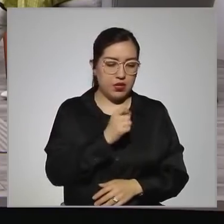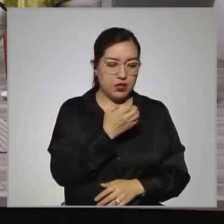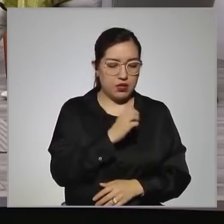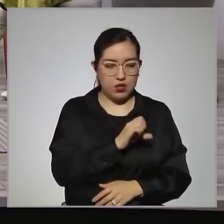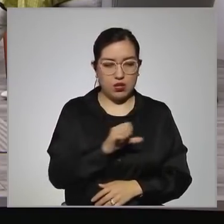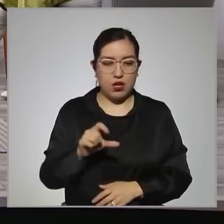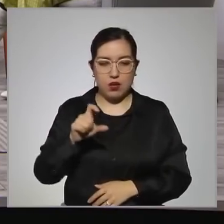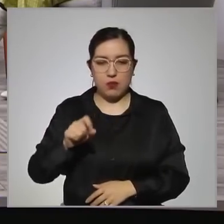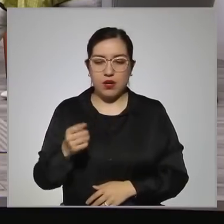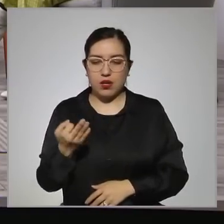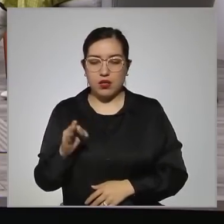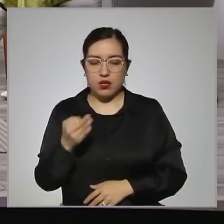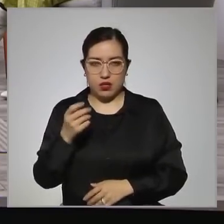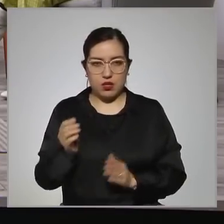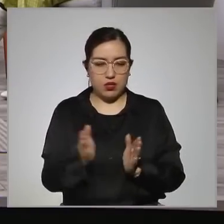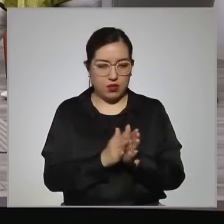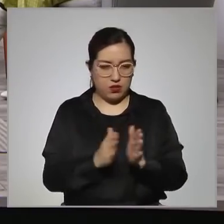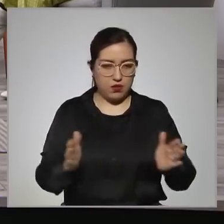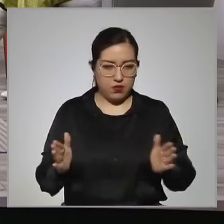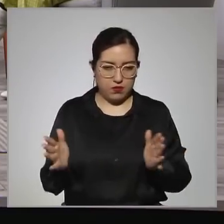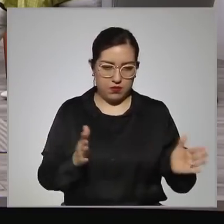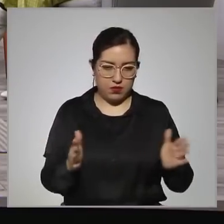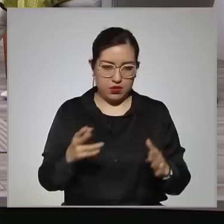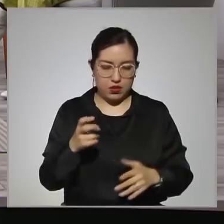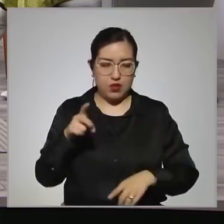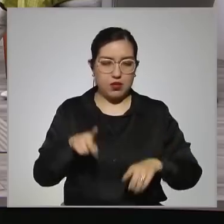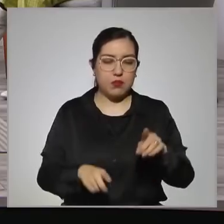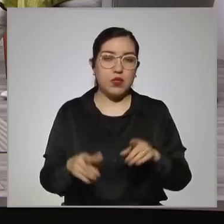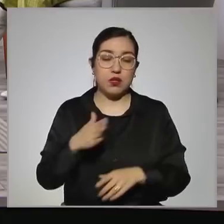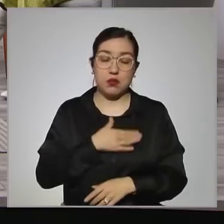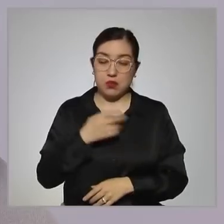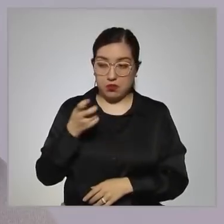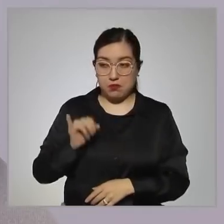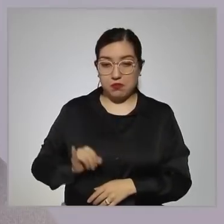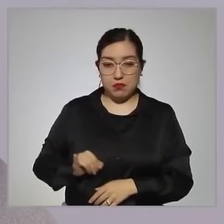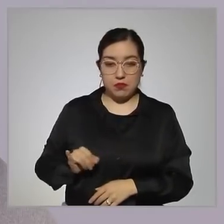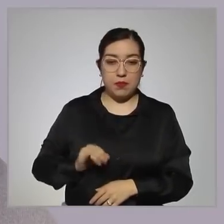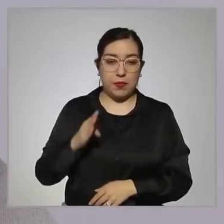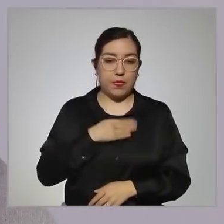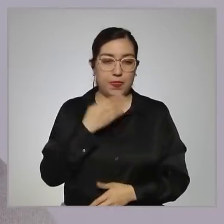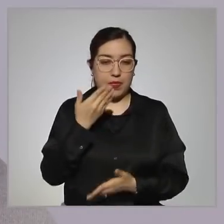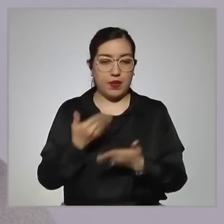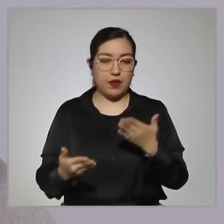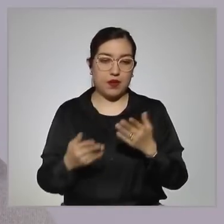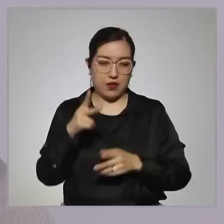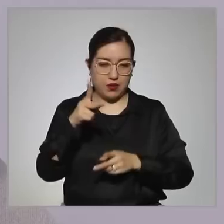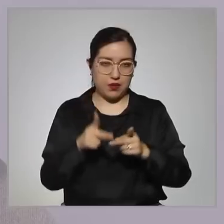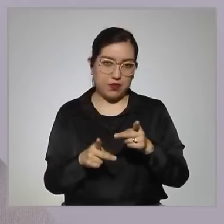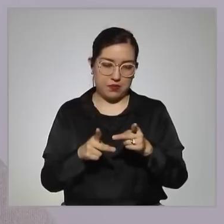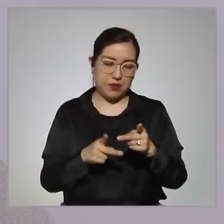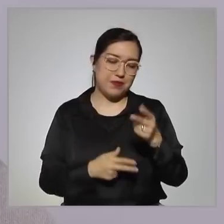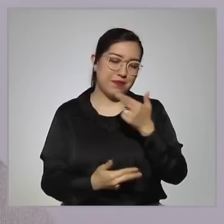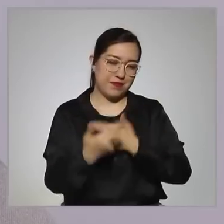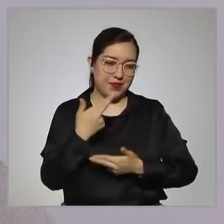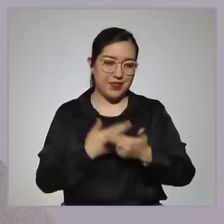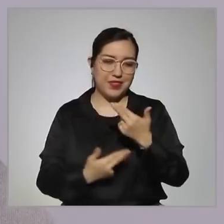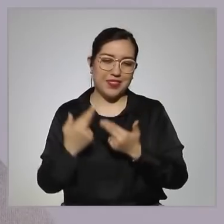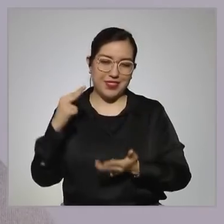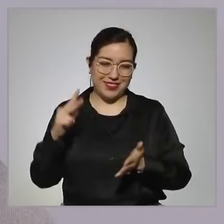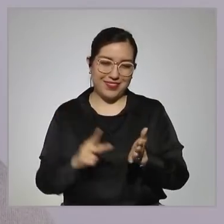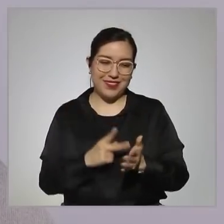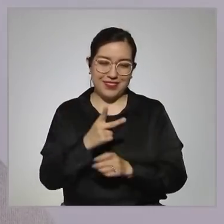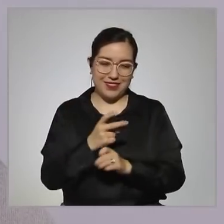20 de febrero en por ese periodo de tiempo. las diferencias de fechas. Exactamente. Bueno, pues con esta reflexión nos vamos a ir a otra